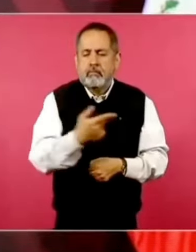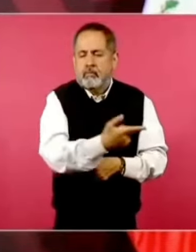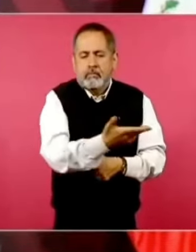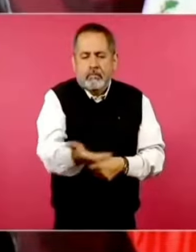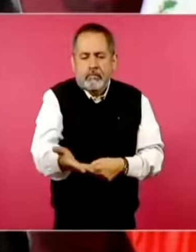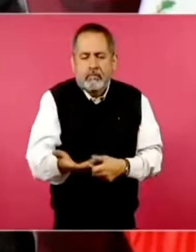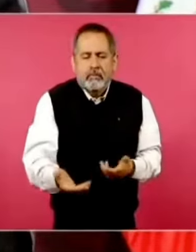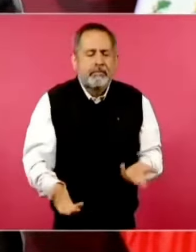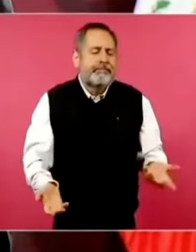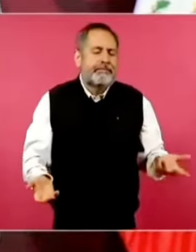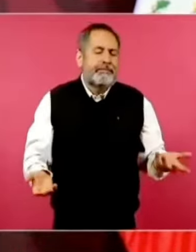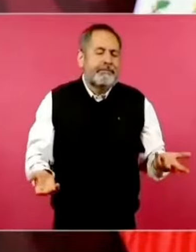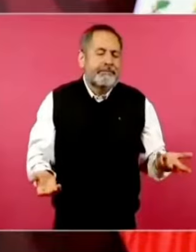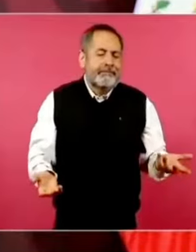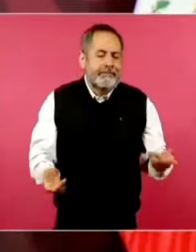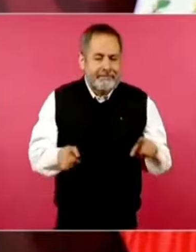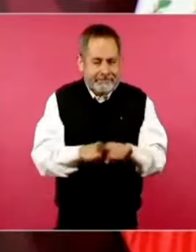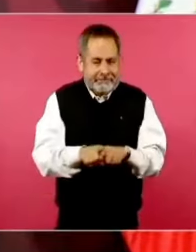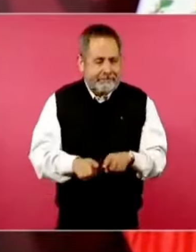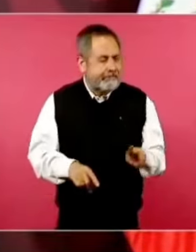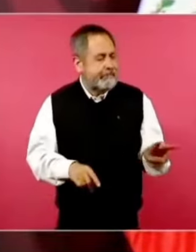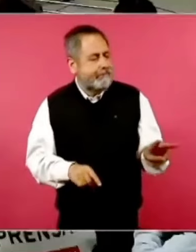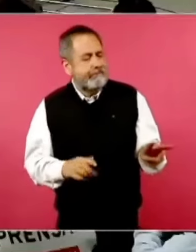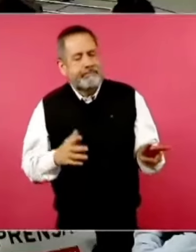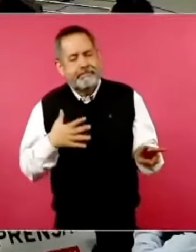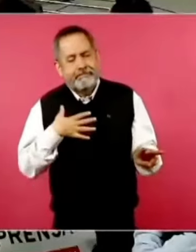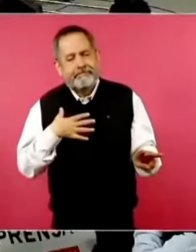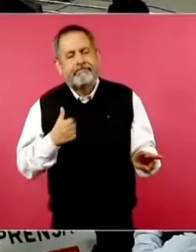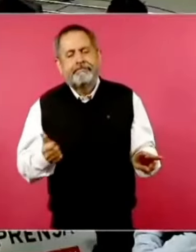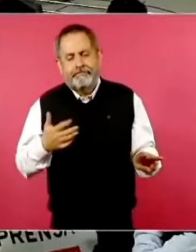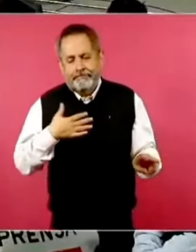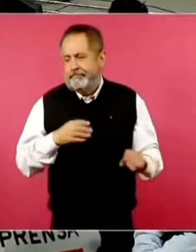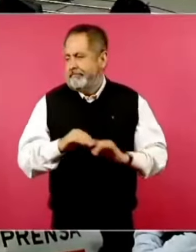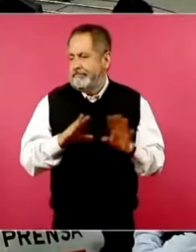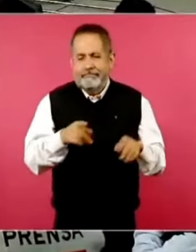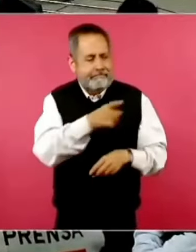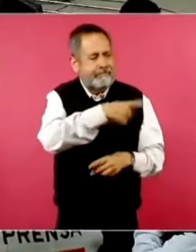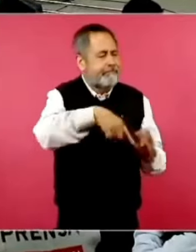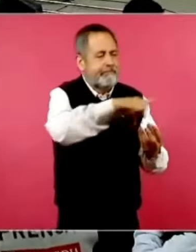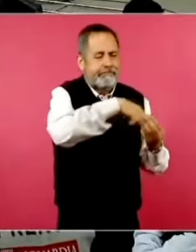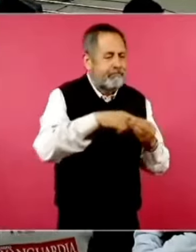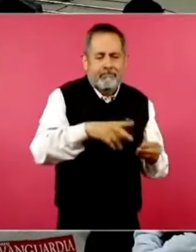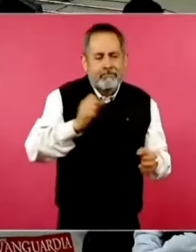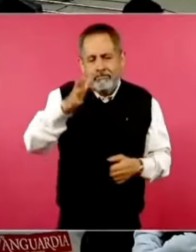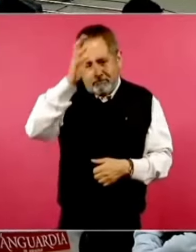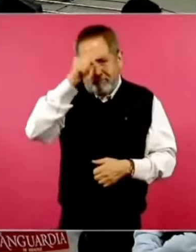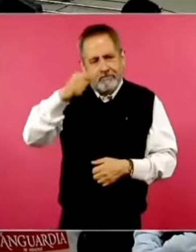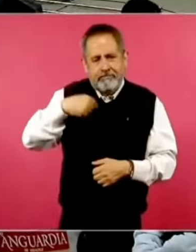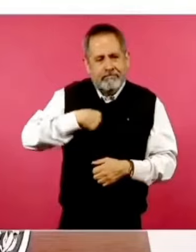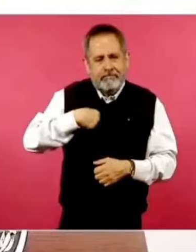Pero es entendible que ellos no estén de acuerdo.